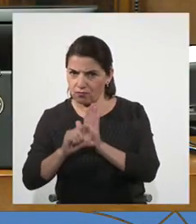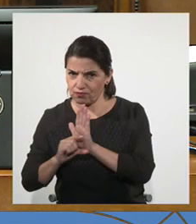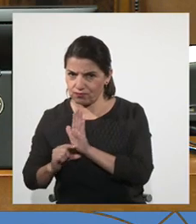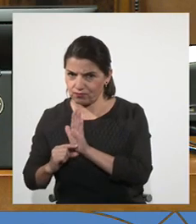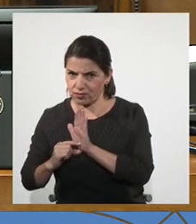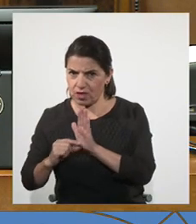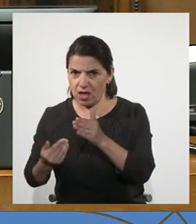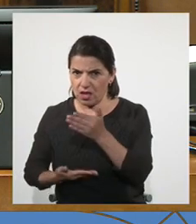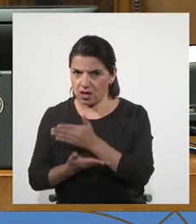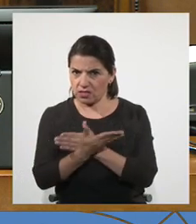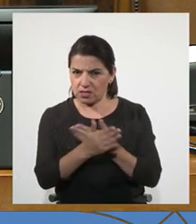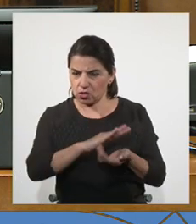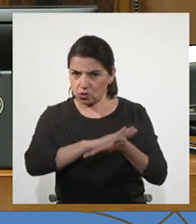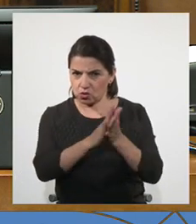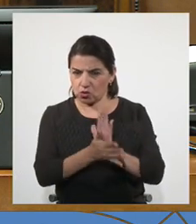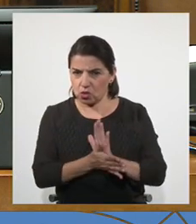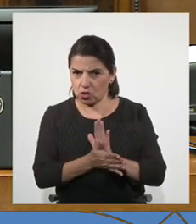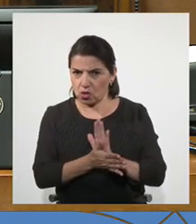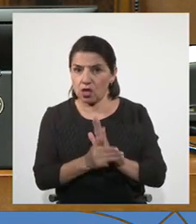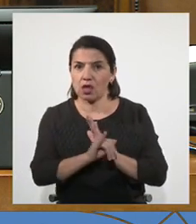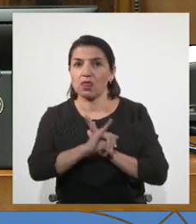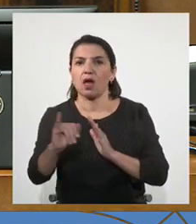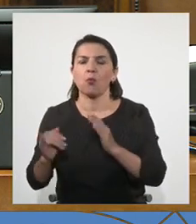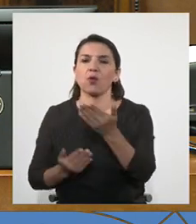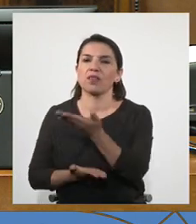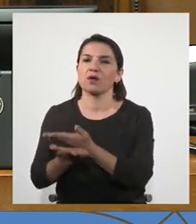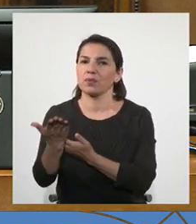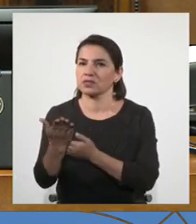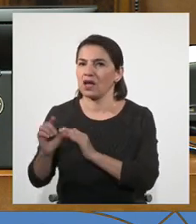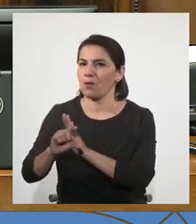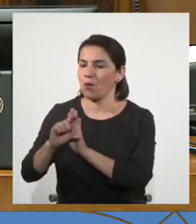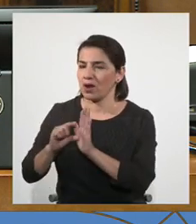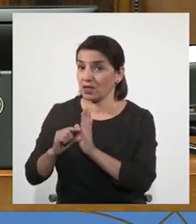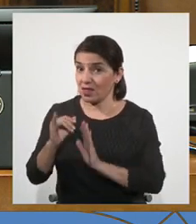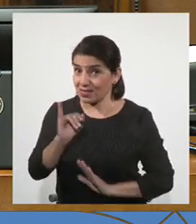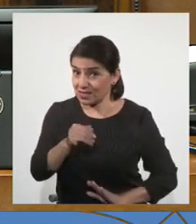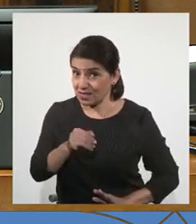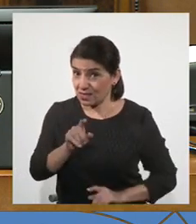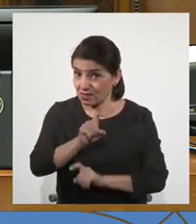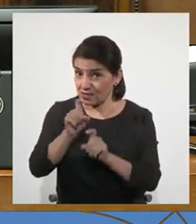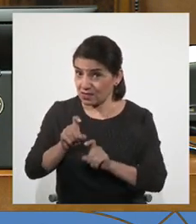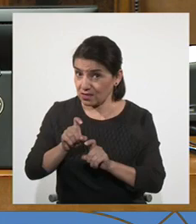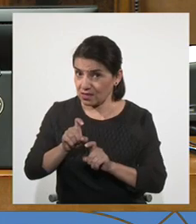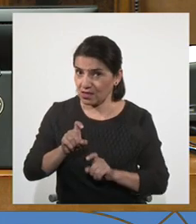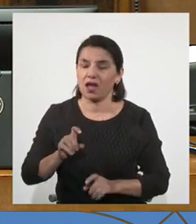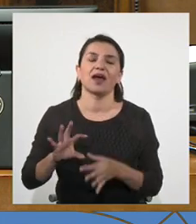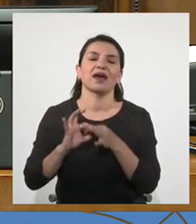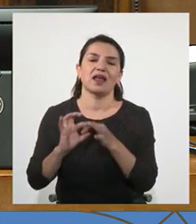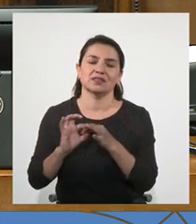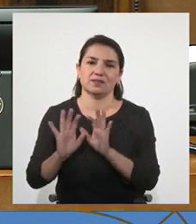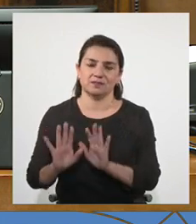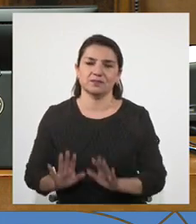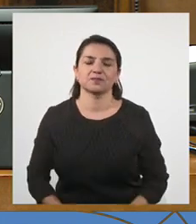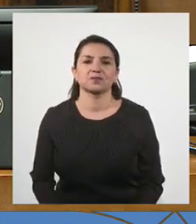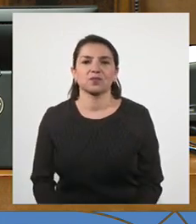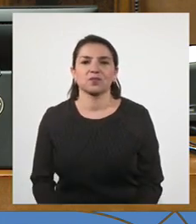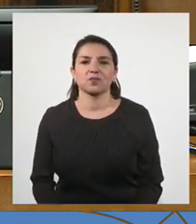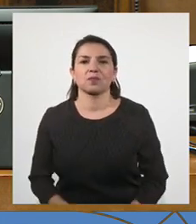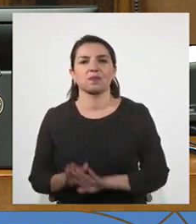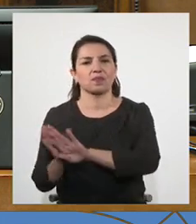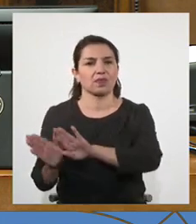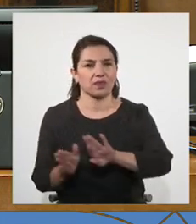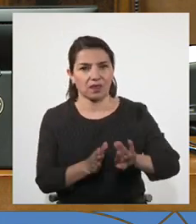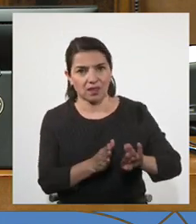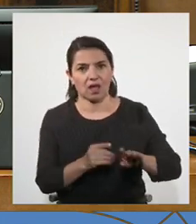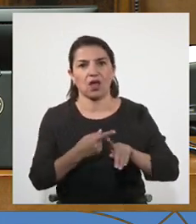quedemos en esto, y después despachamos la partida? ¿Sí? Ok, gracias. Pasamos a la